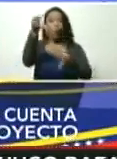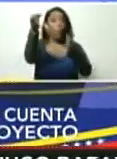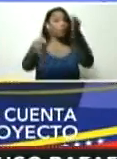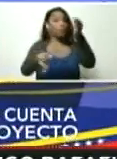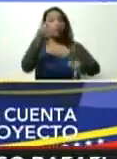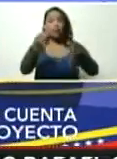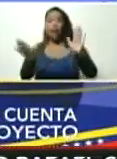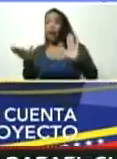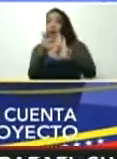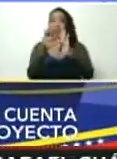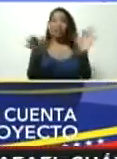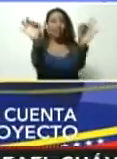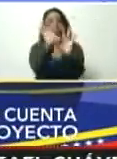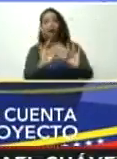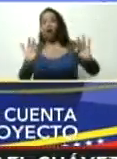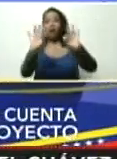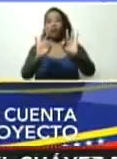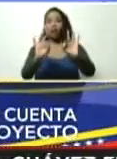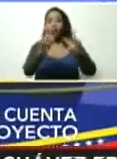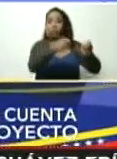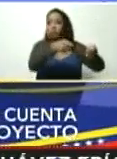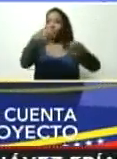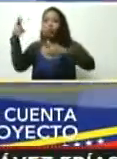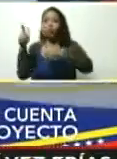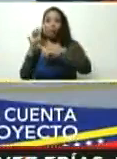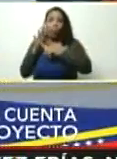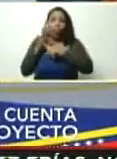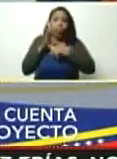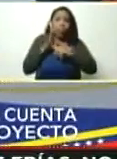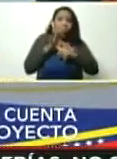sin límite, lo llevaron al extremo